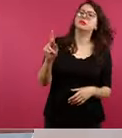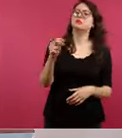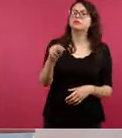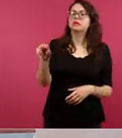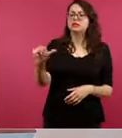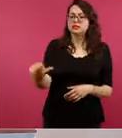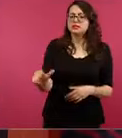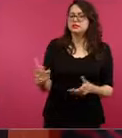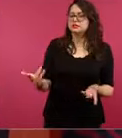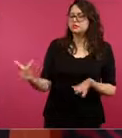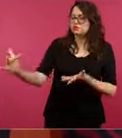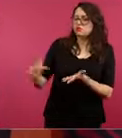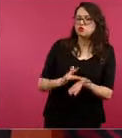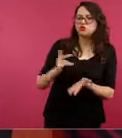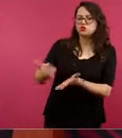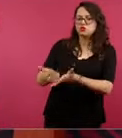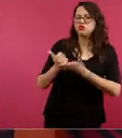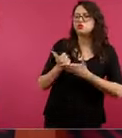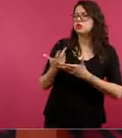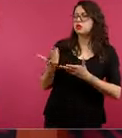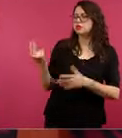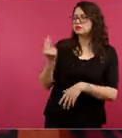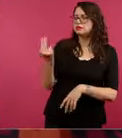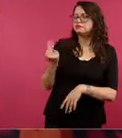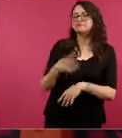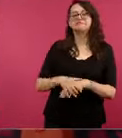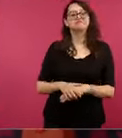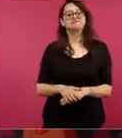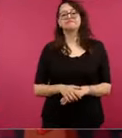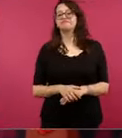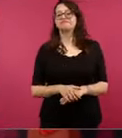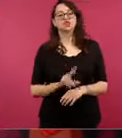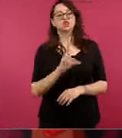y no aceptó y no se metió.